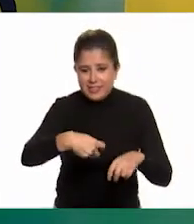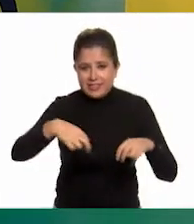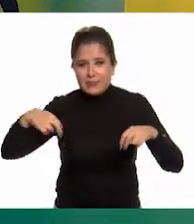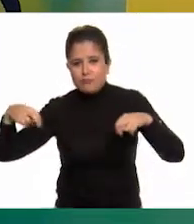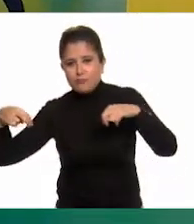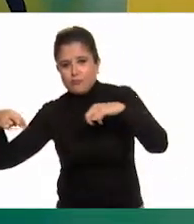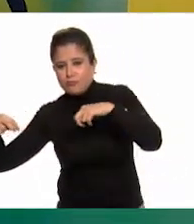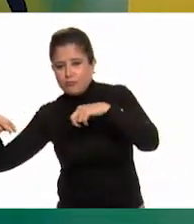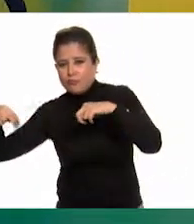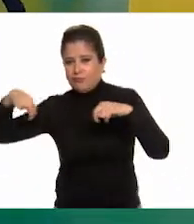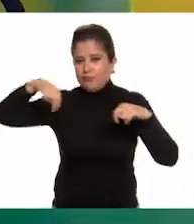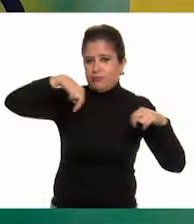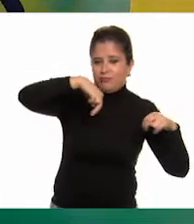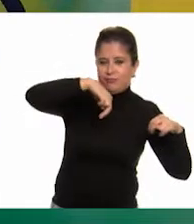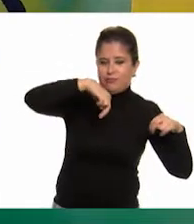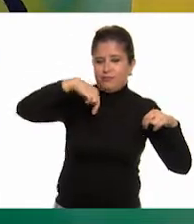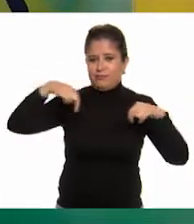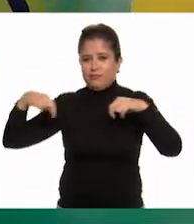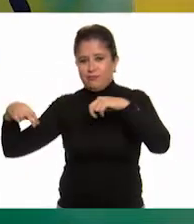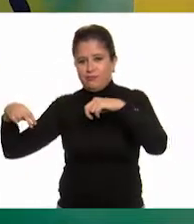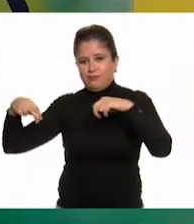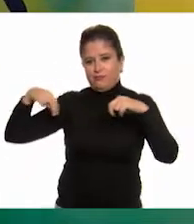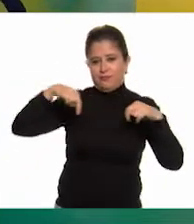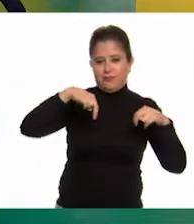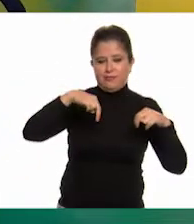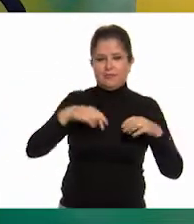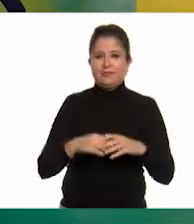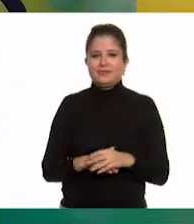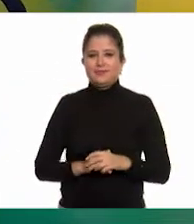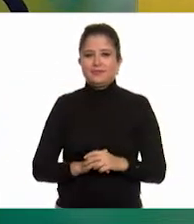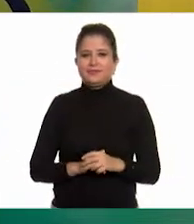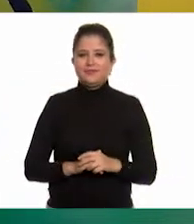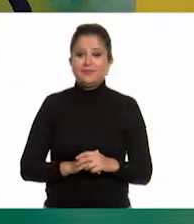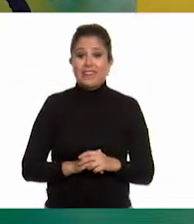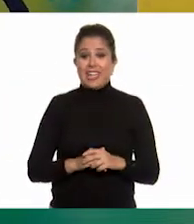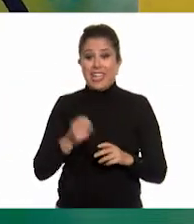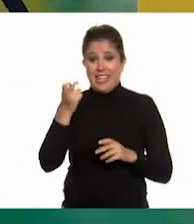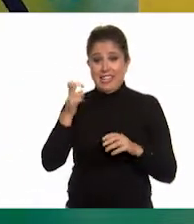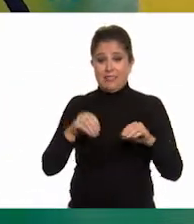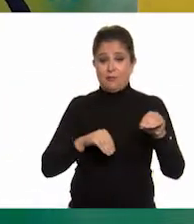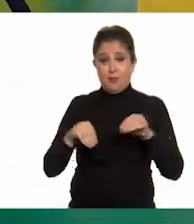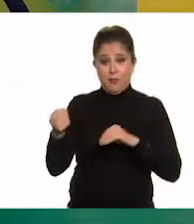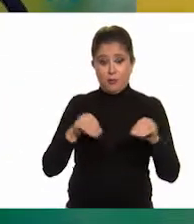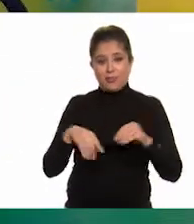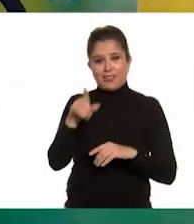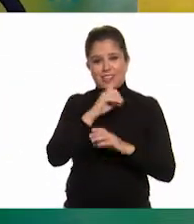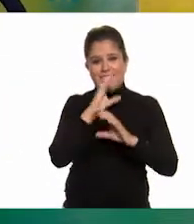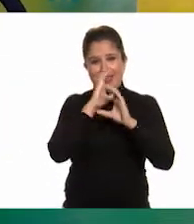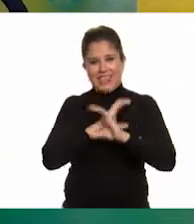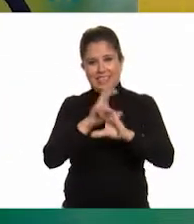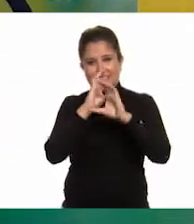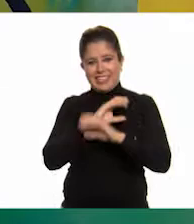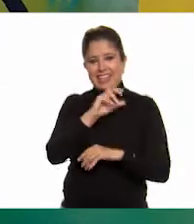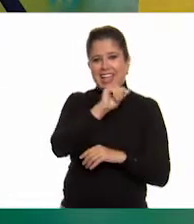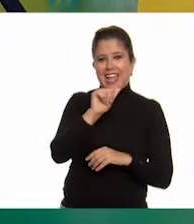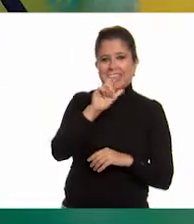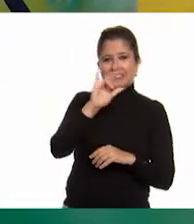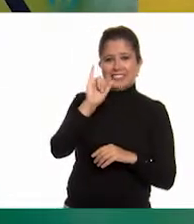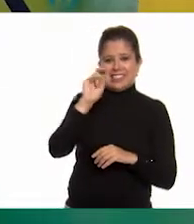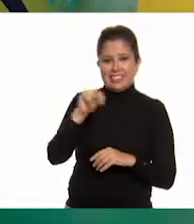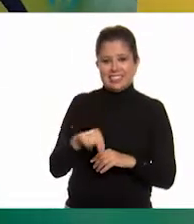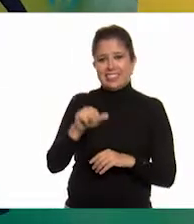y ahora al contrario. Yo para atrás y Pili para adelante. Y con este movimiento vamos a cantar.